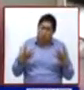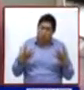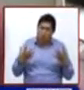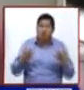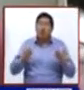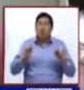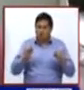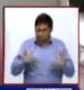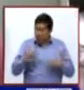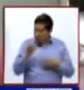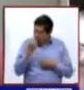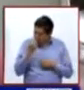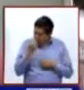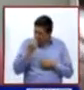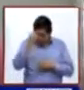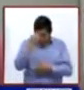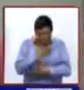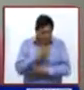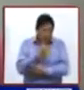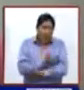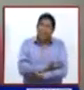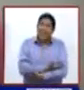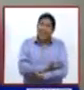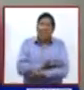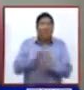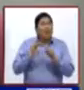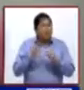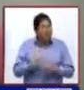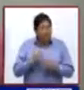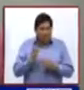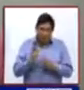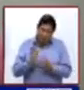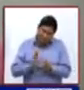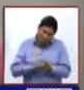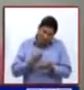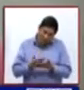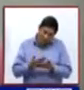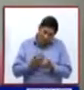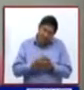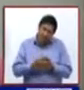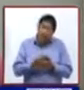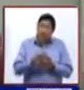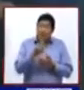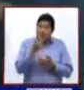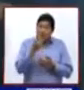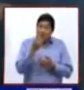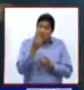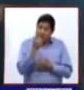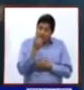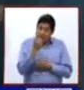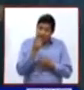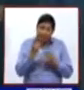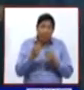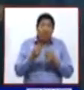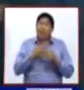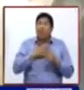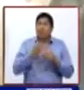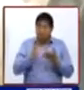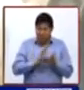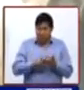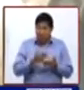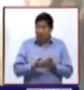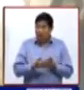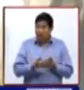Voy a poder alimentar a mis hijos, voy a poder preparar desayuno para mis hijos, ya tengo mi cocinita,